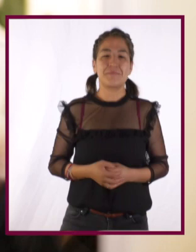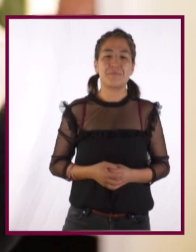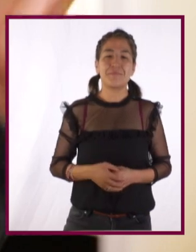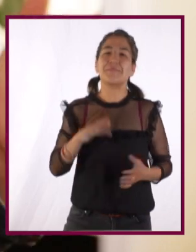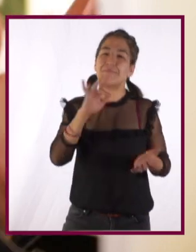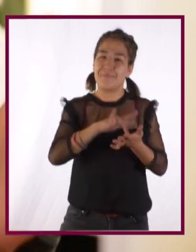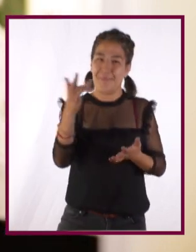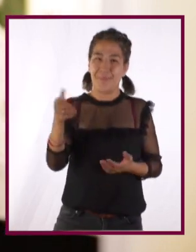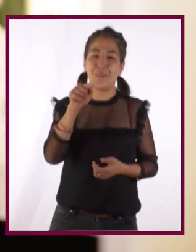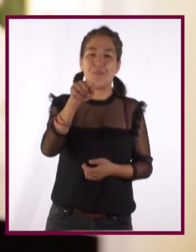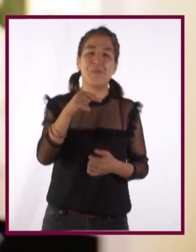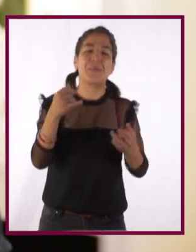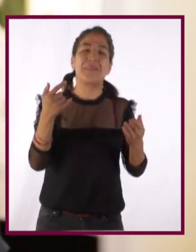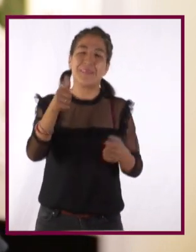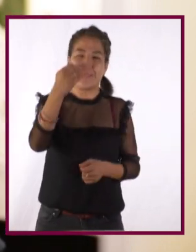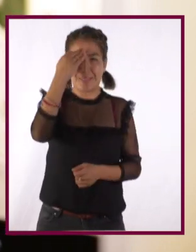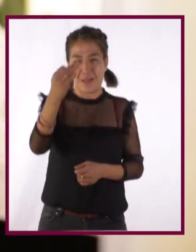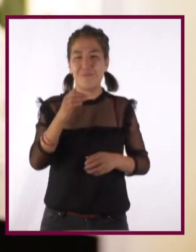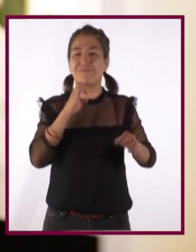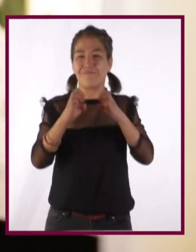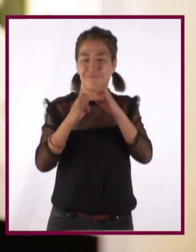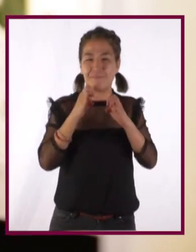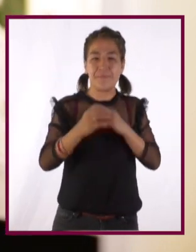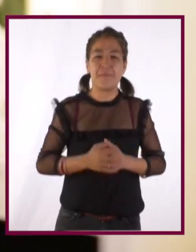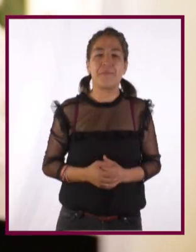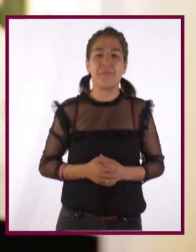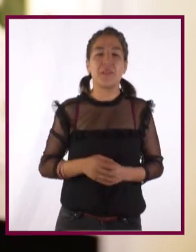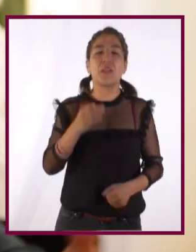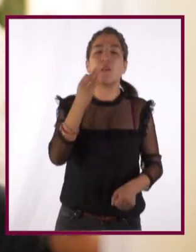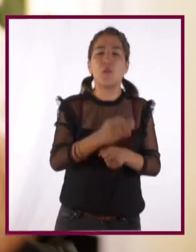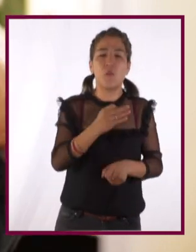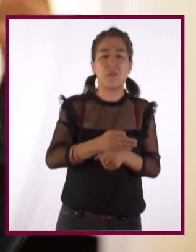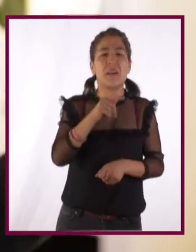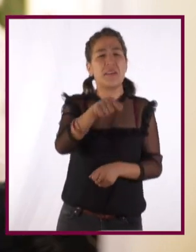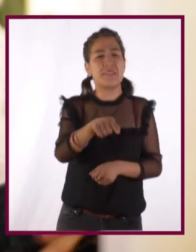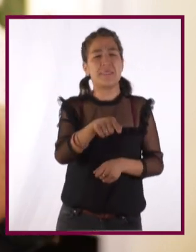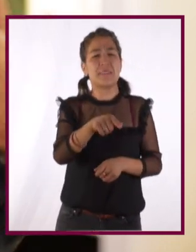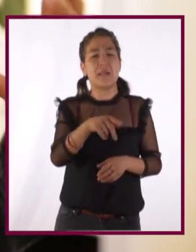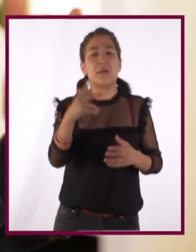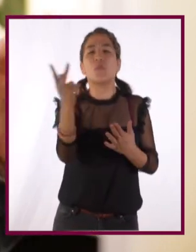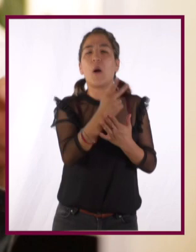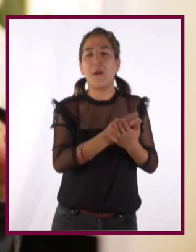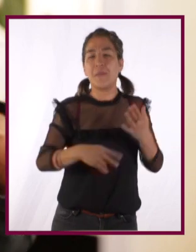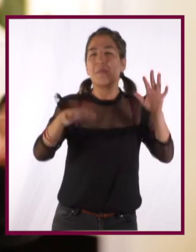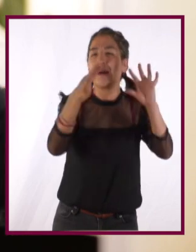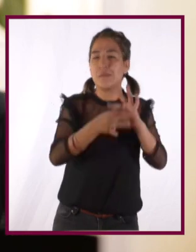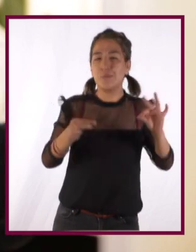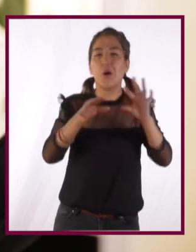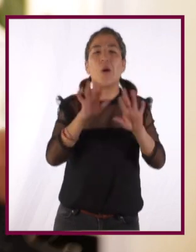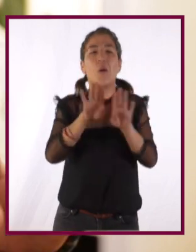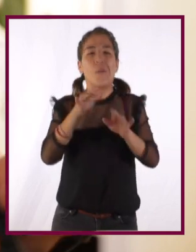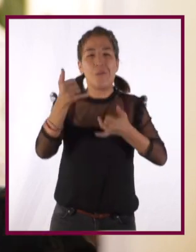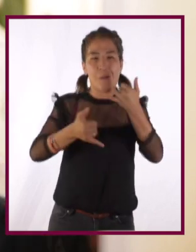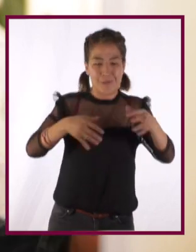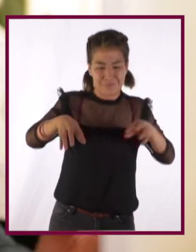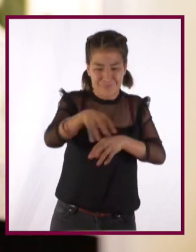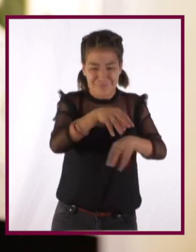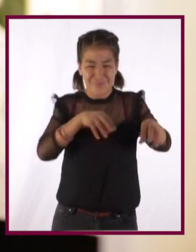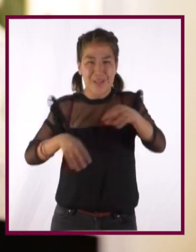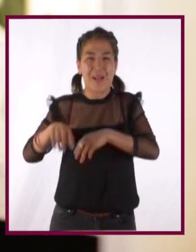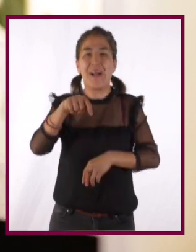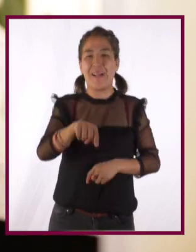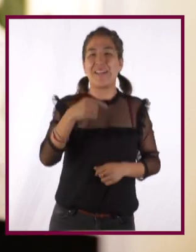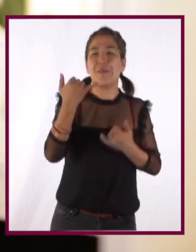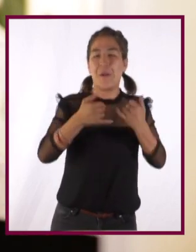invitación. No, hombre, gracias a ti por tu tiempo. Hemos estado en el programa haciendo algunas jugadas